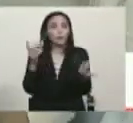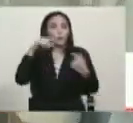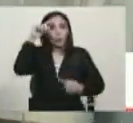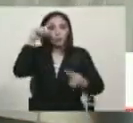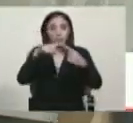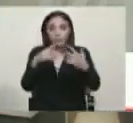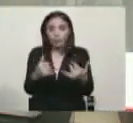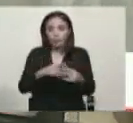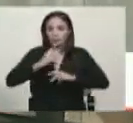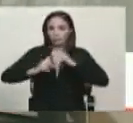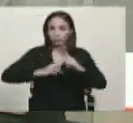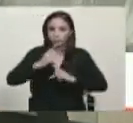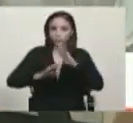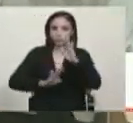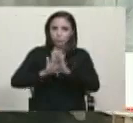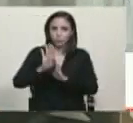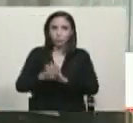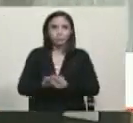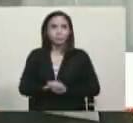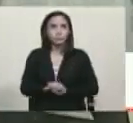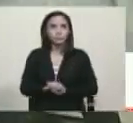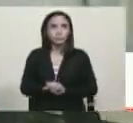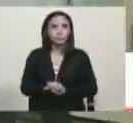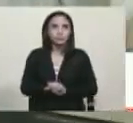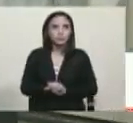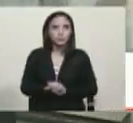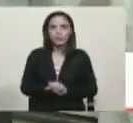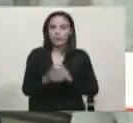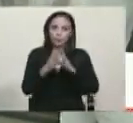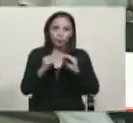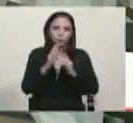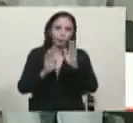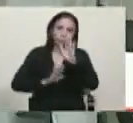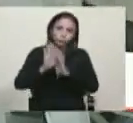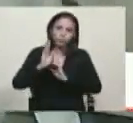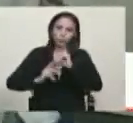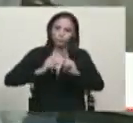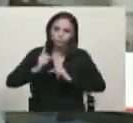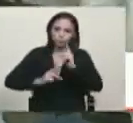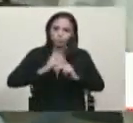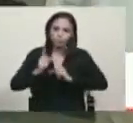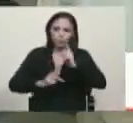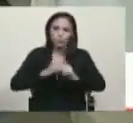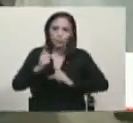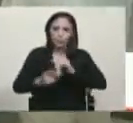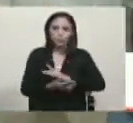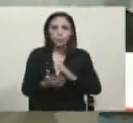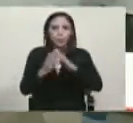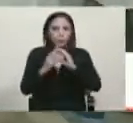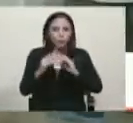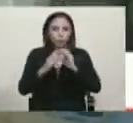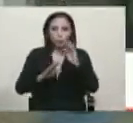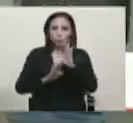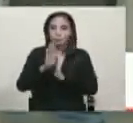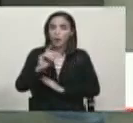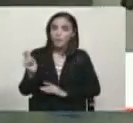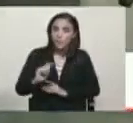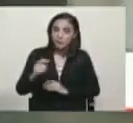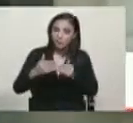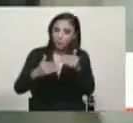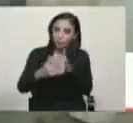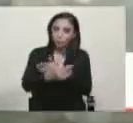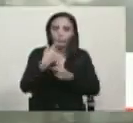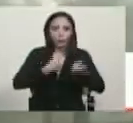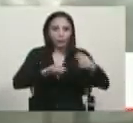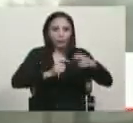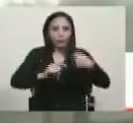stock, le decía hace unos minutos, de materia prima y principio activo que nos permiten poder en los próximos meses abastecer.